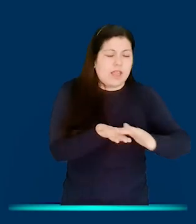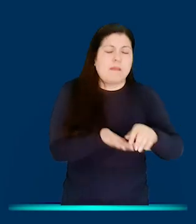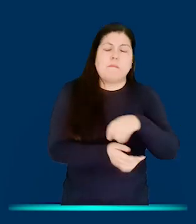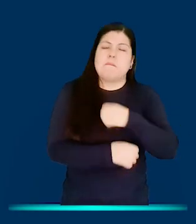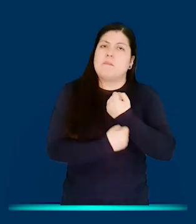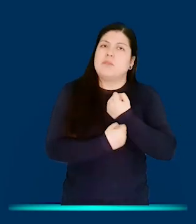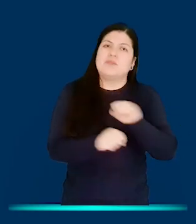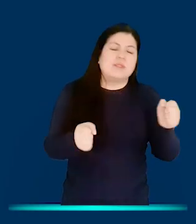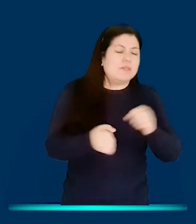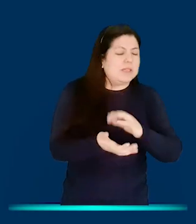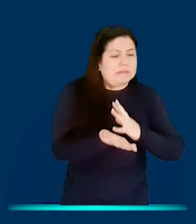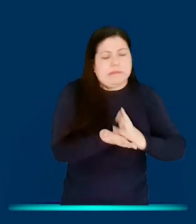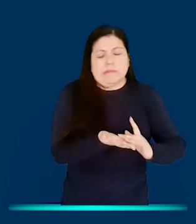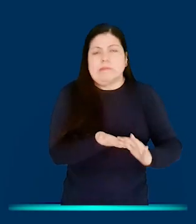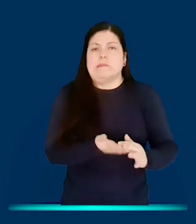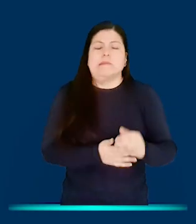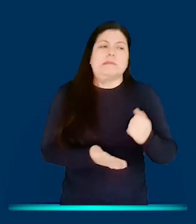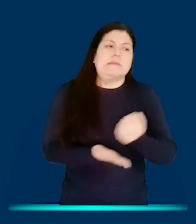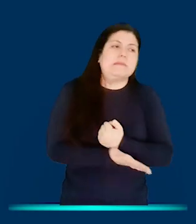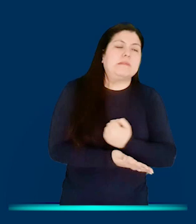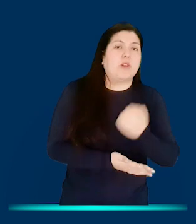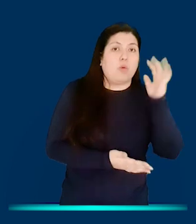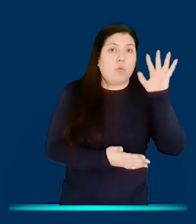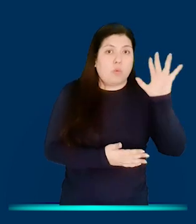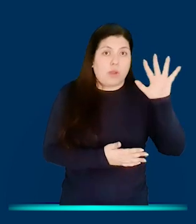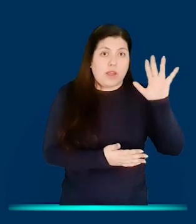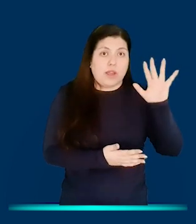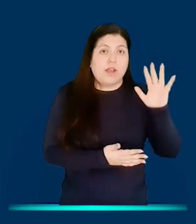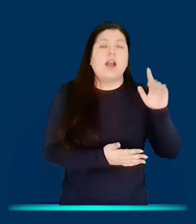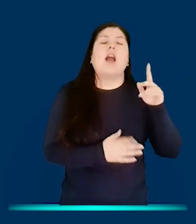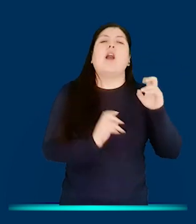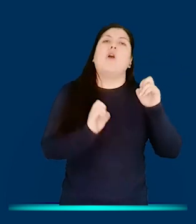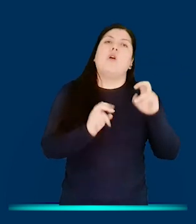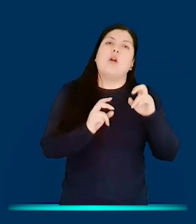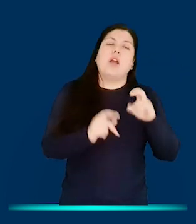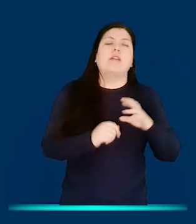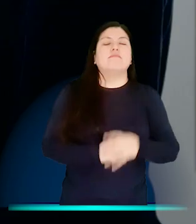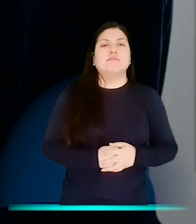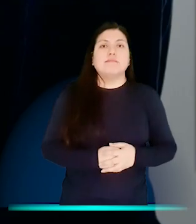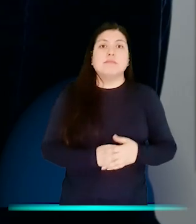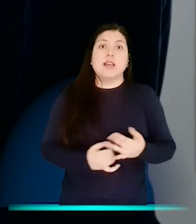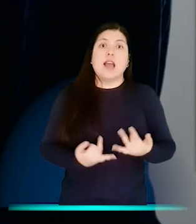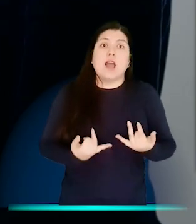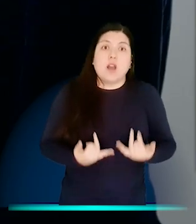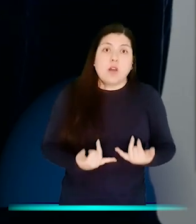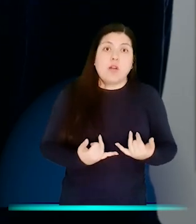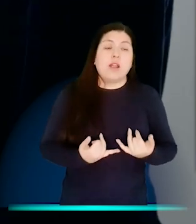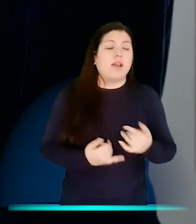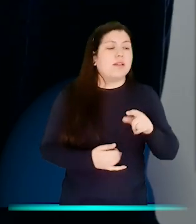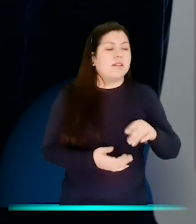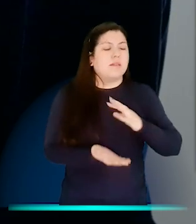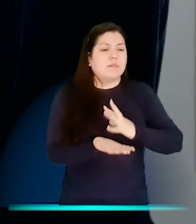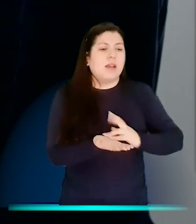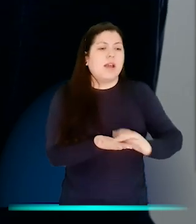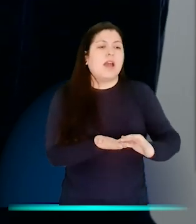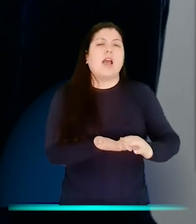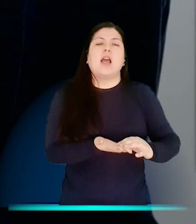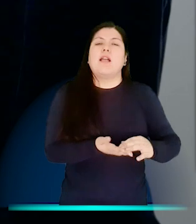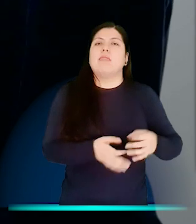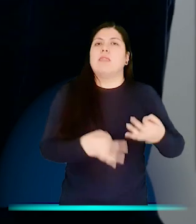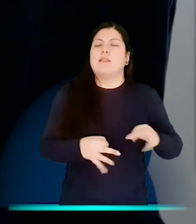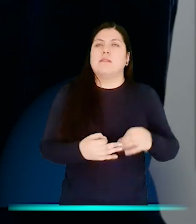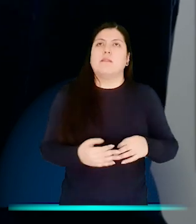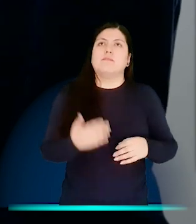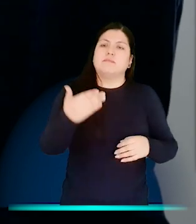definitivamente después de hacer diversos intentos es imposible autenticar al ciudadano con sus huellas dactilares,